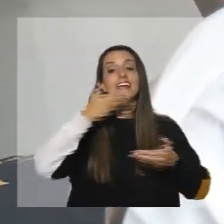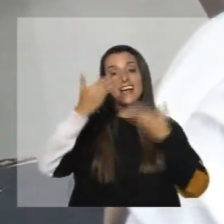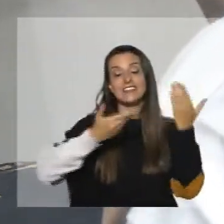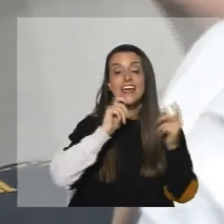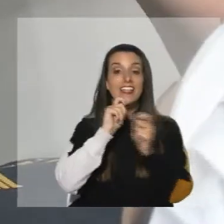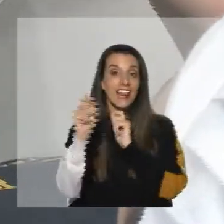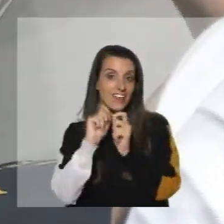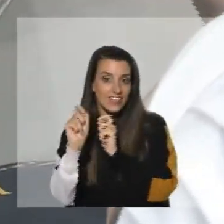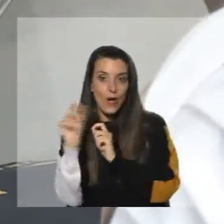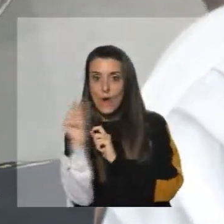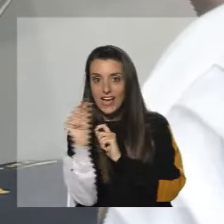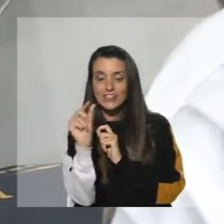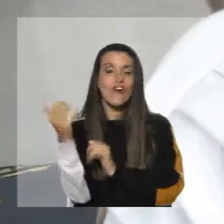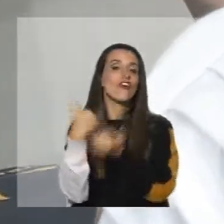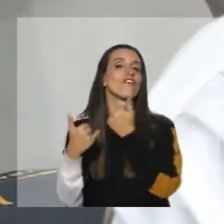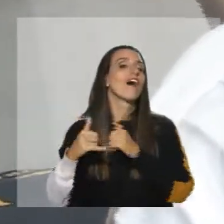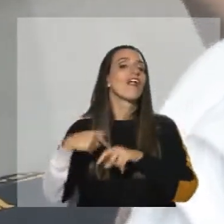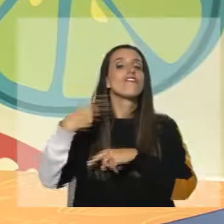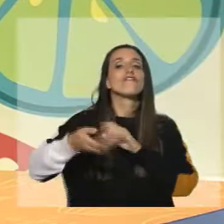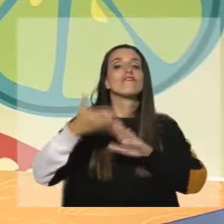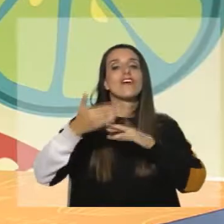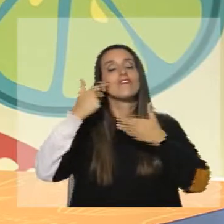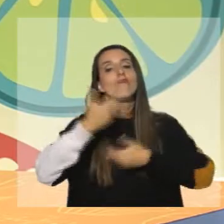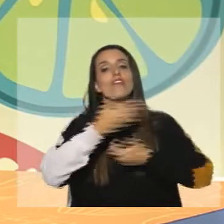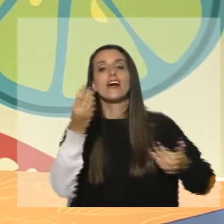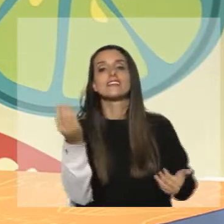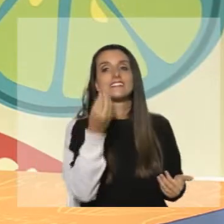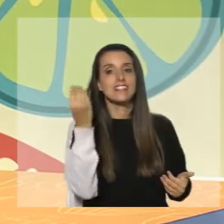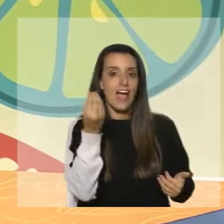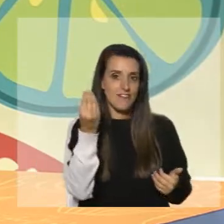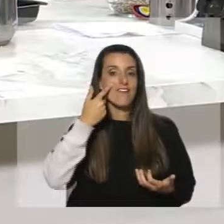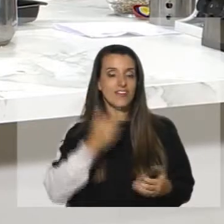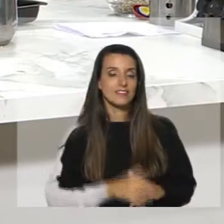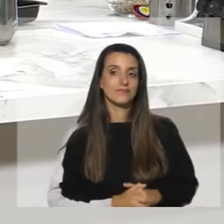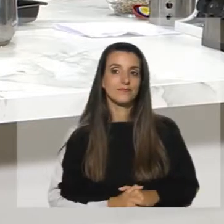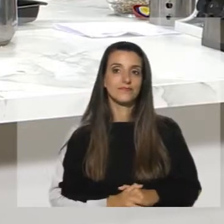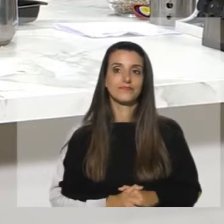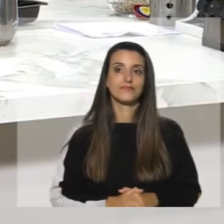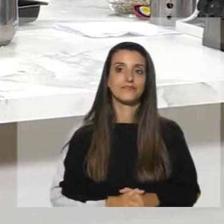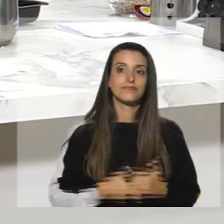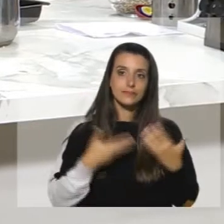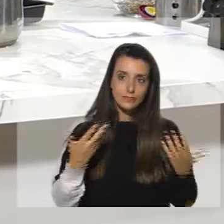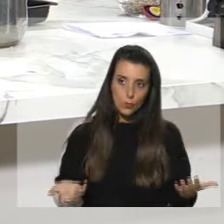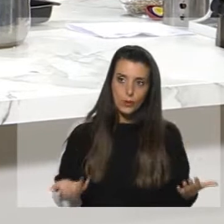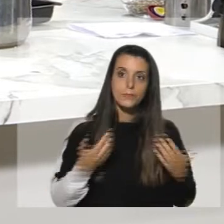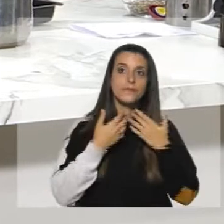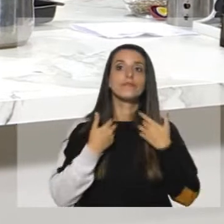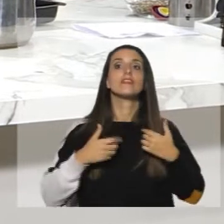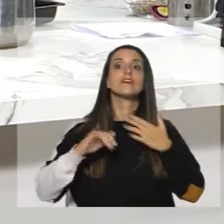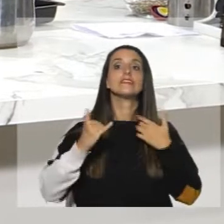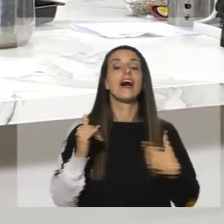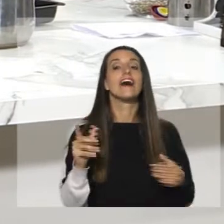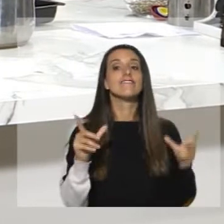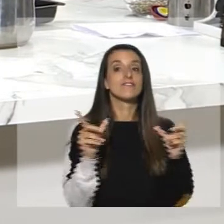hablando con ellos y nos estarán contando de su próxima presentación el próximo sábado en la Sala Camacuá. Bueno, terminamos ya